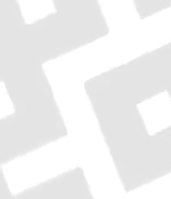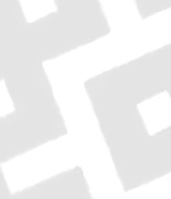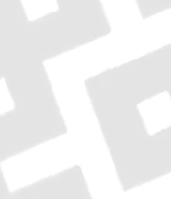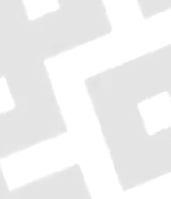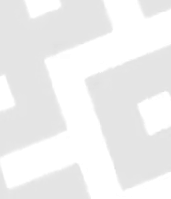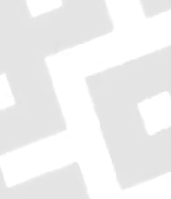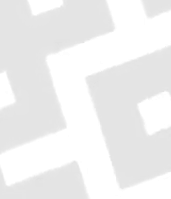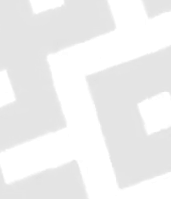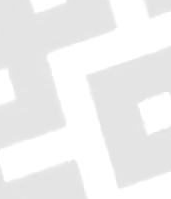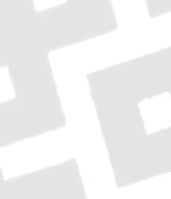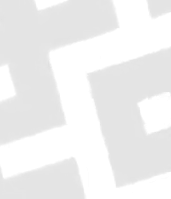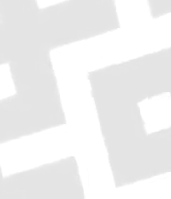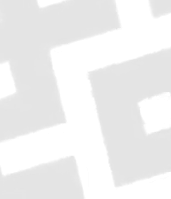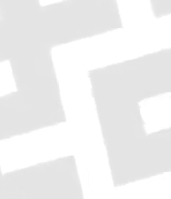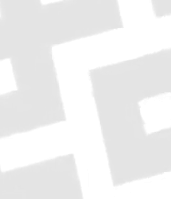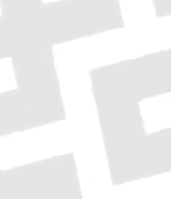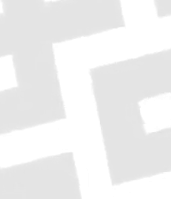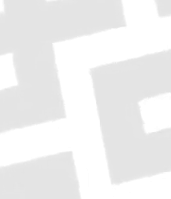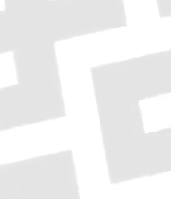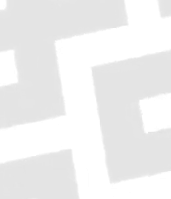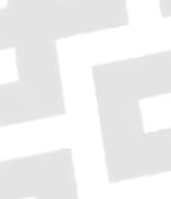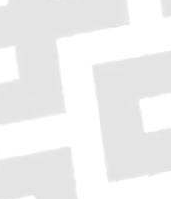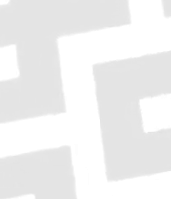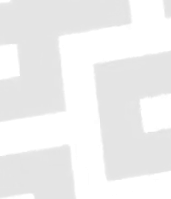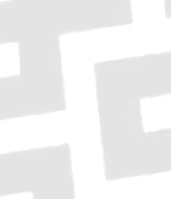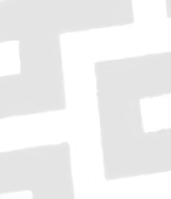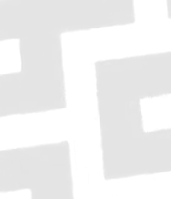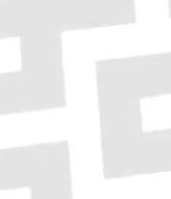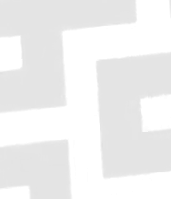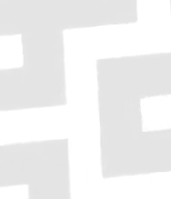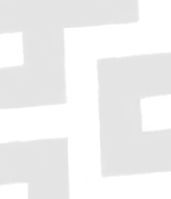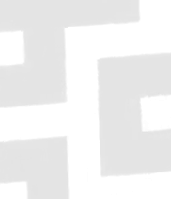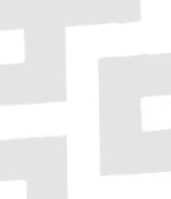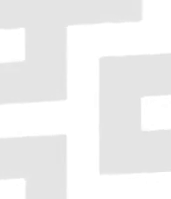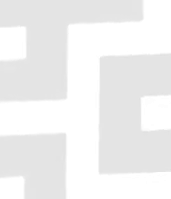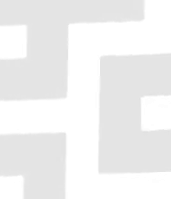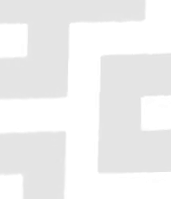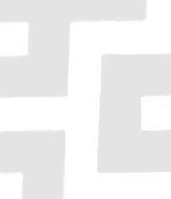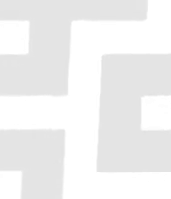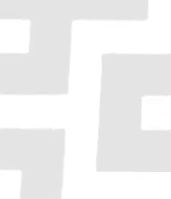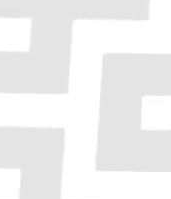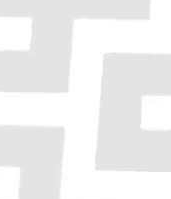Estrategia estatal contra el coronavirus. Actualización en Veracruz.